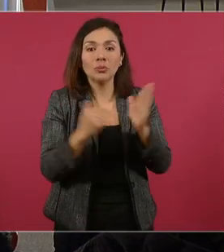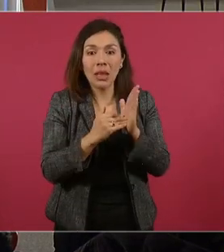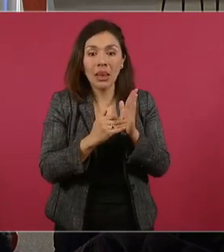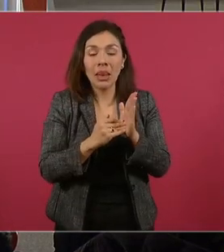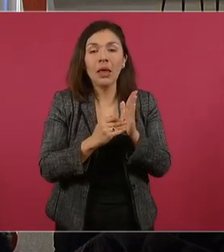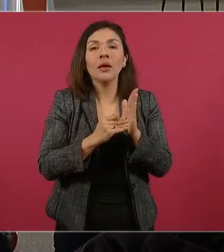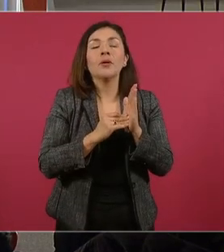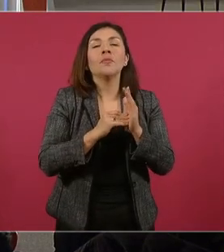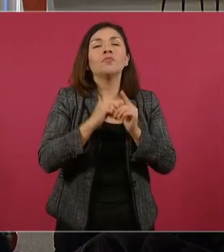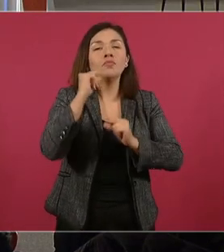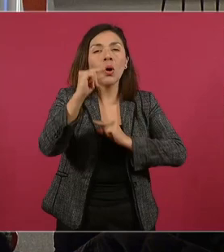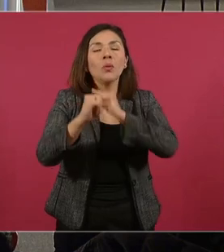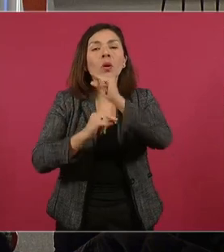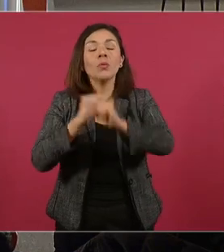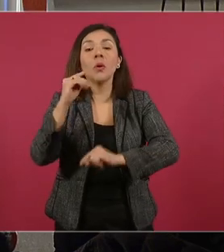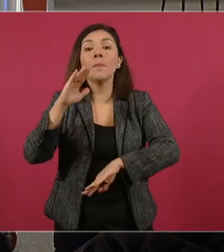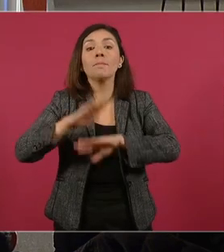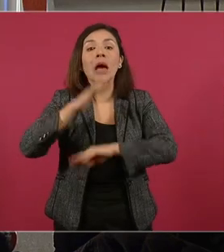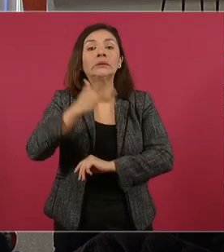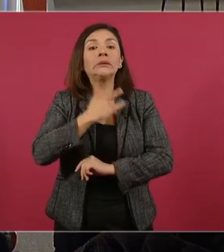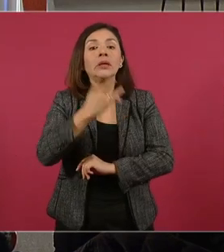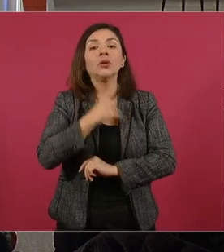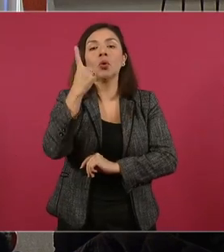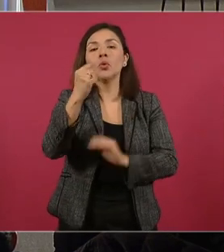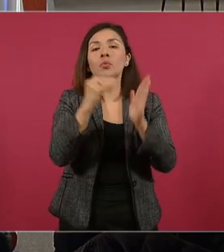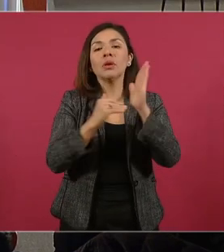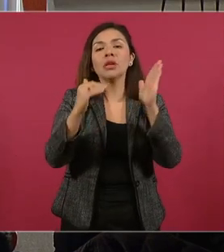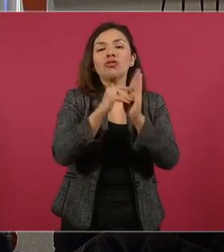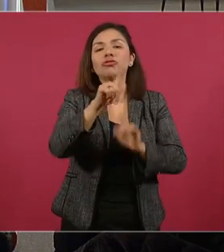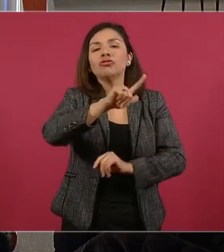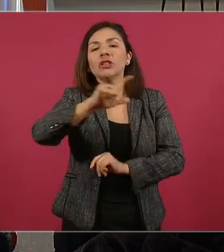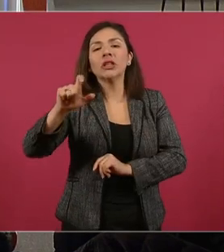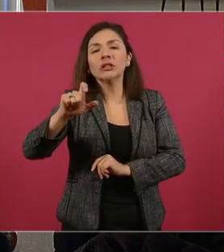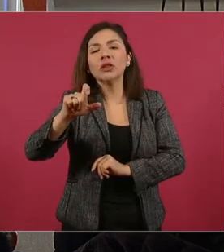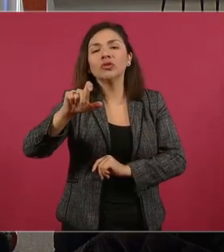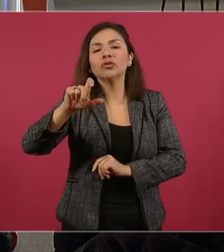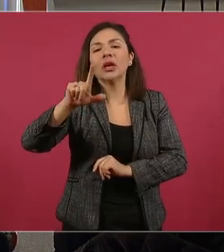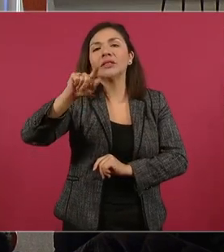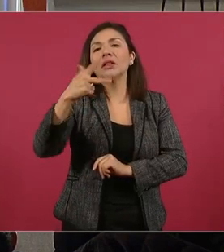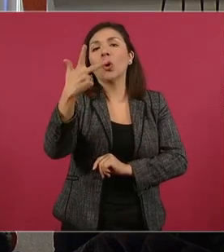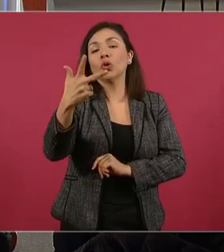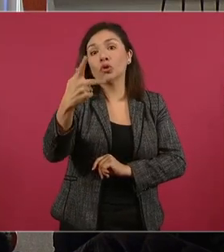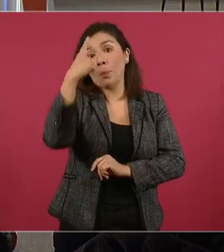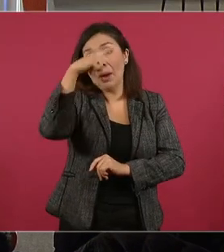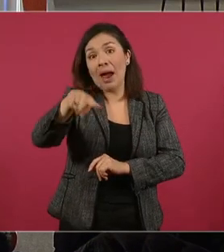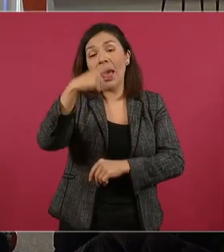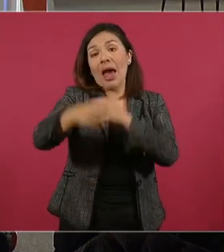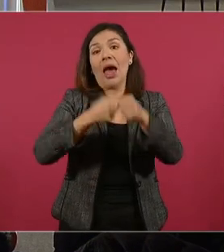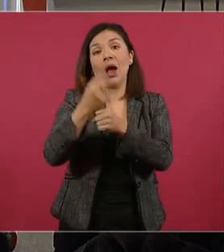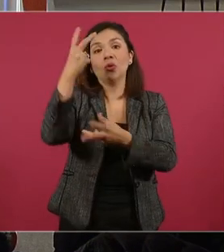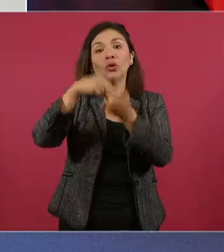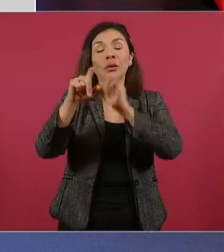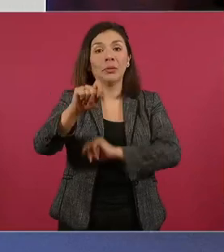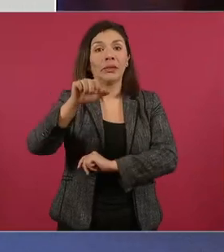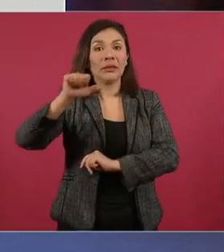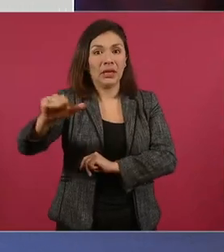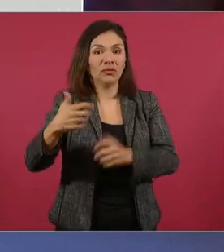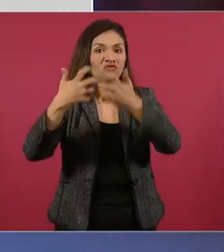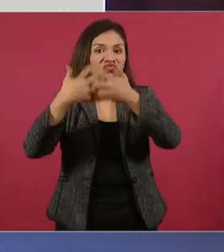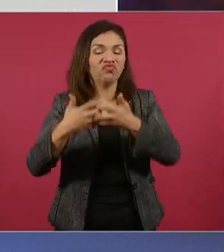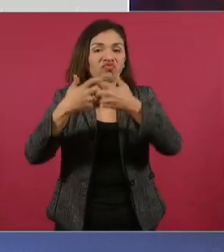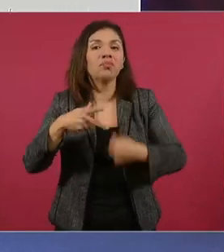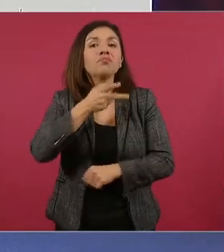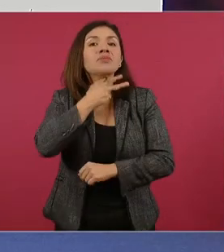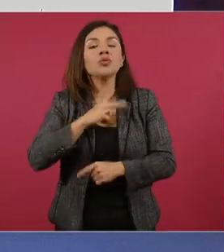que la meta va a ser 1,774,000 y 1,778,000 para el 2026. La que sigue,